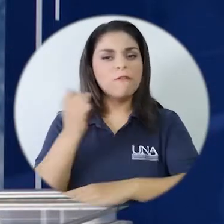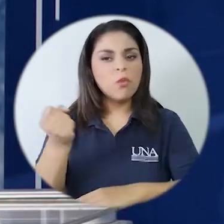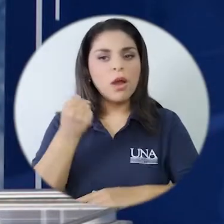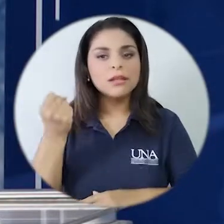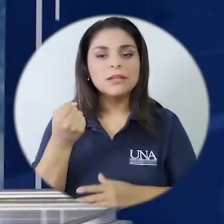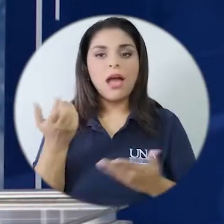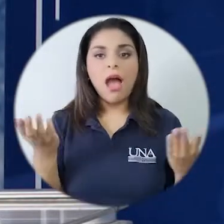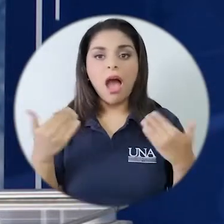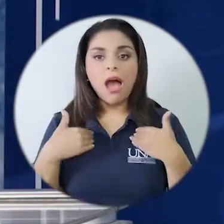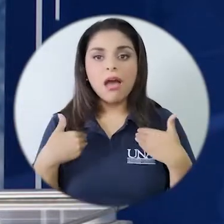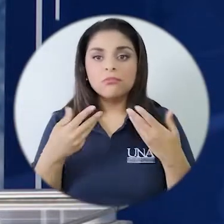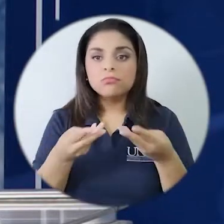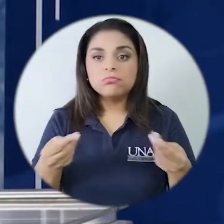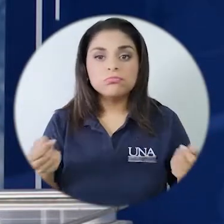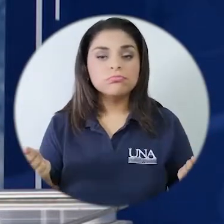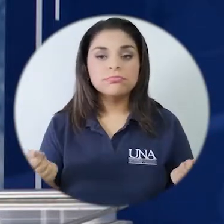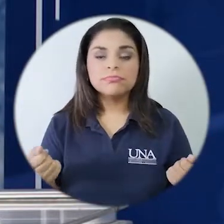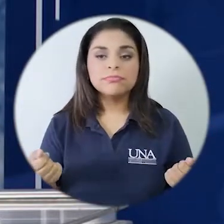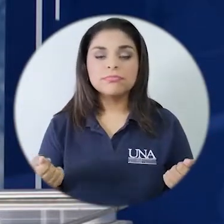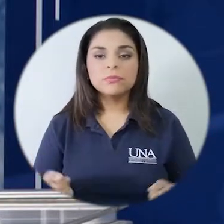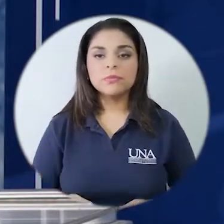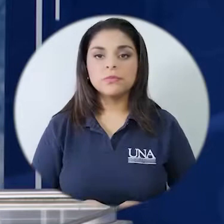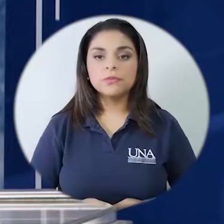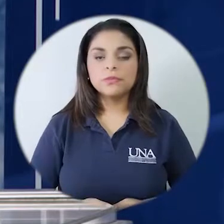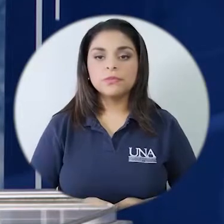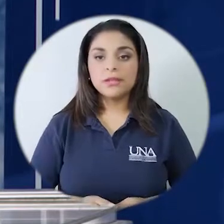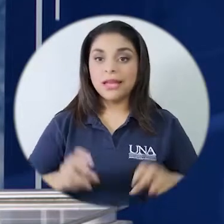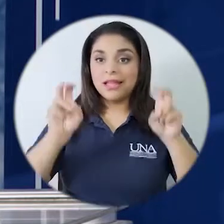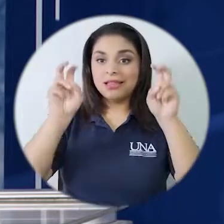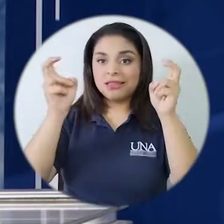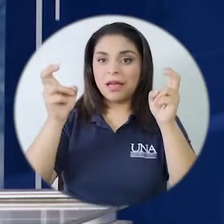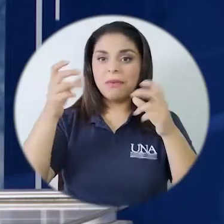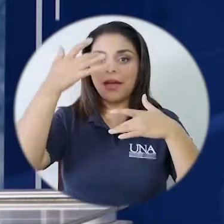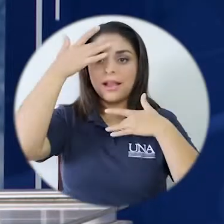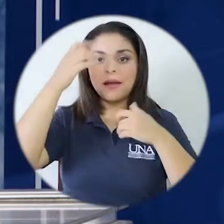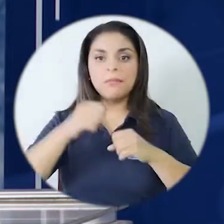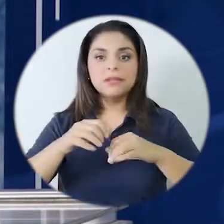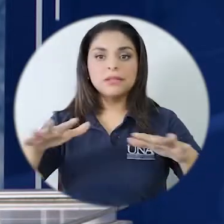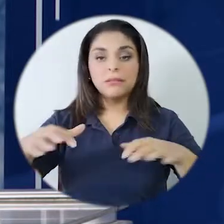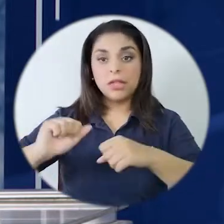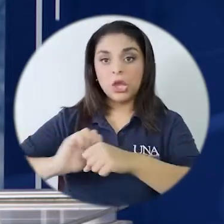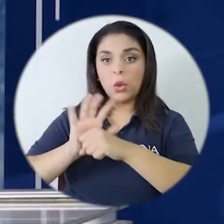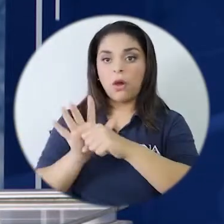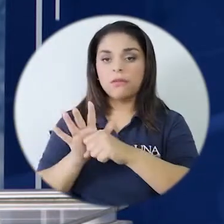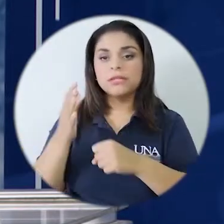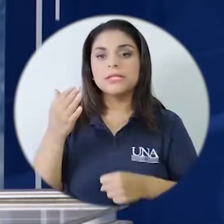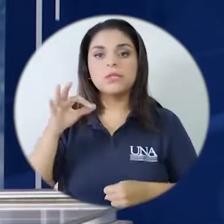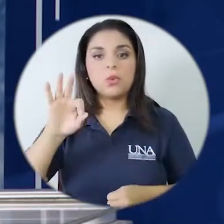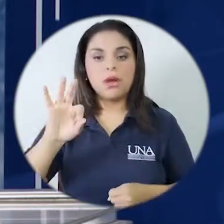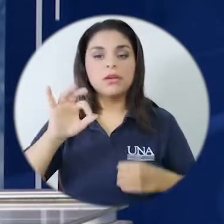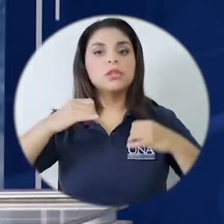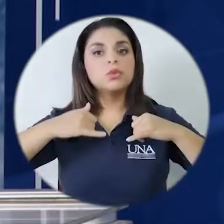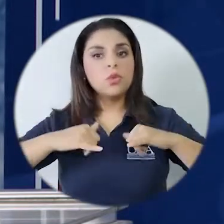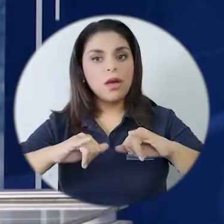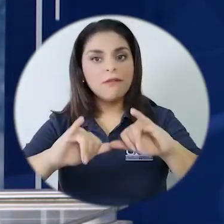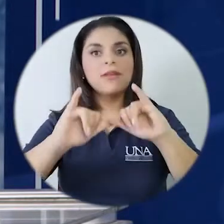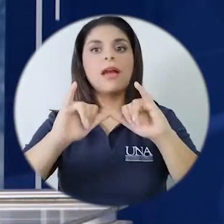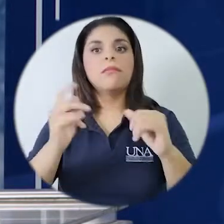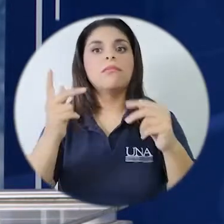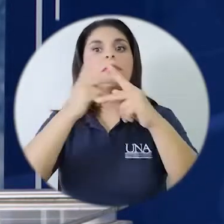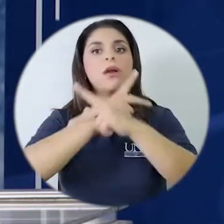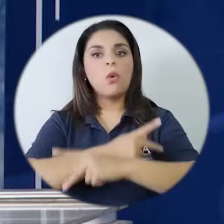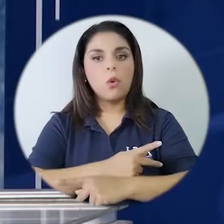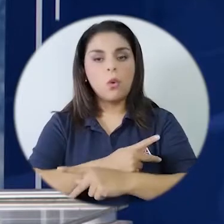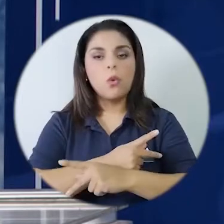en conseguir una solución, ¿verdad? Y el tema de la pandemia por la COVID-19 todavía tal vez